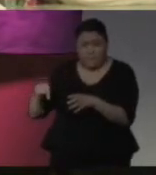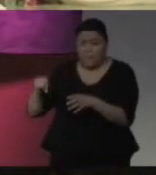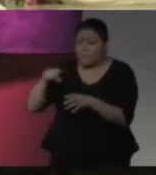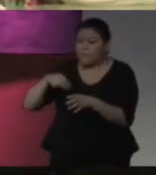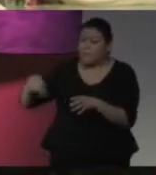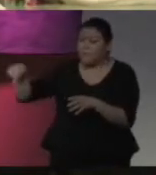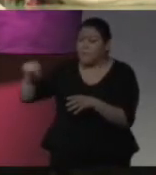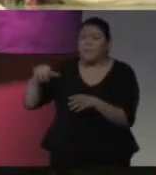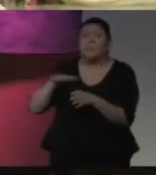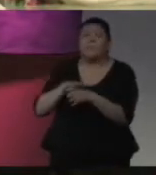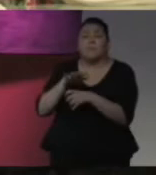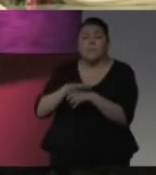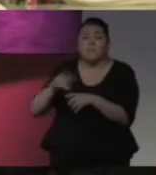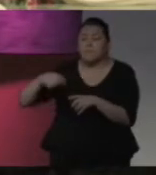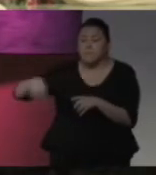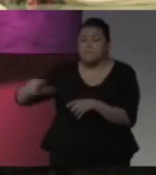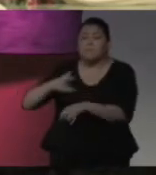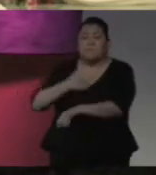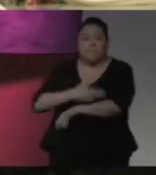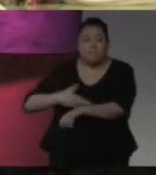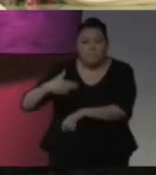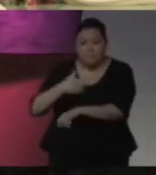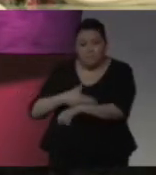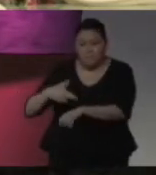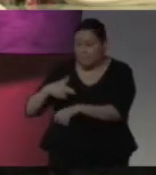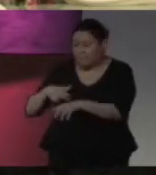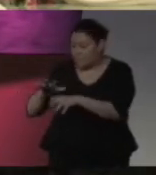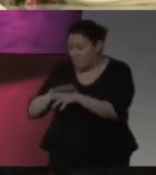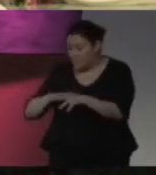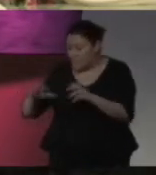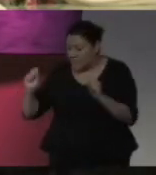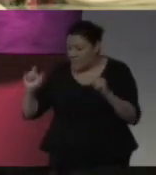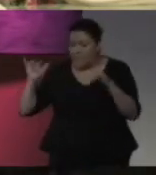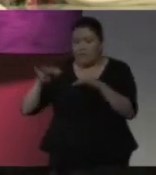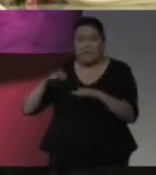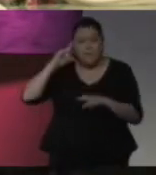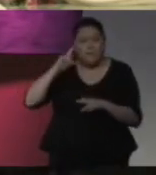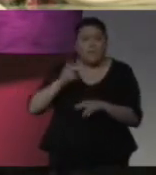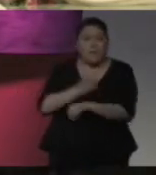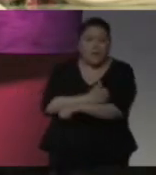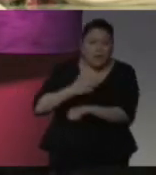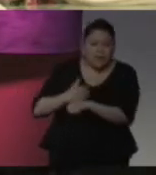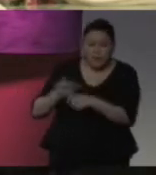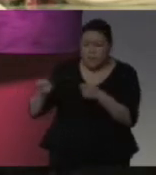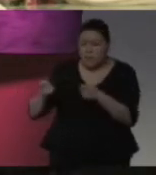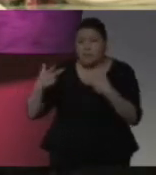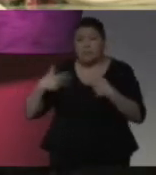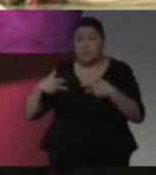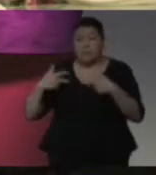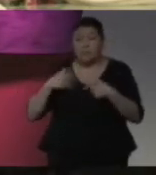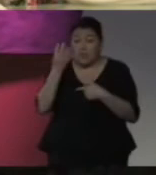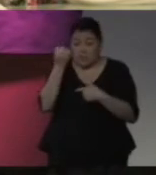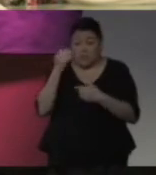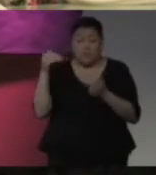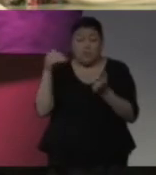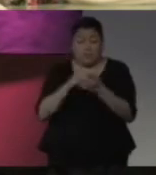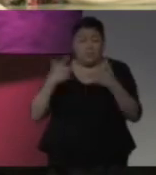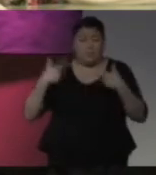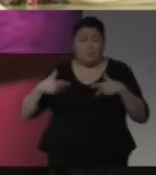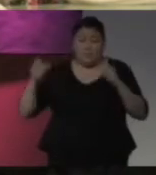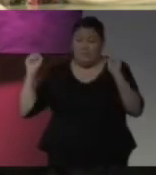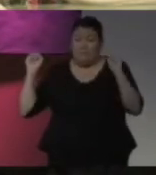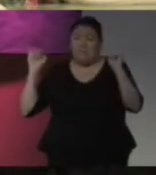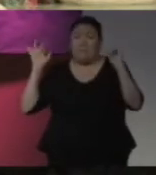son organizadoras y coordinadoras en este encuentro. Se supo que este encuentro de 9,000